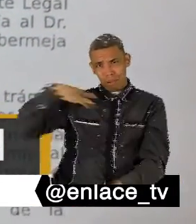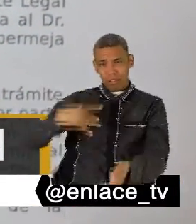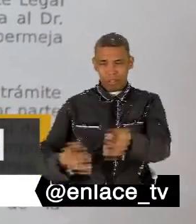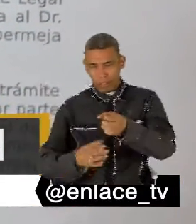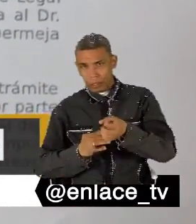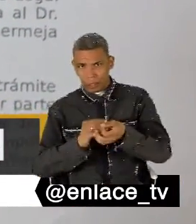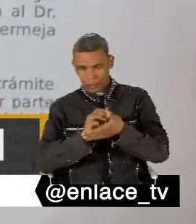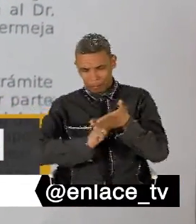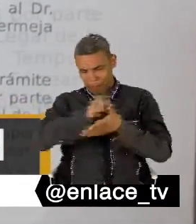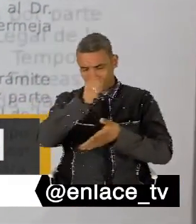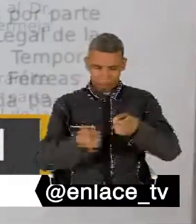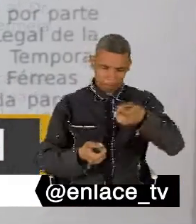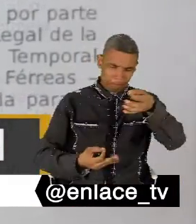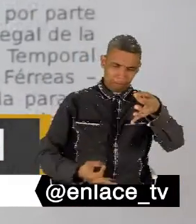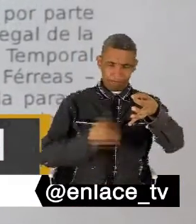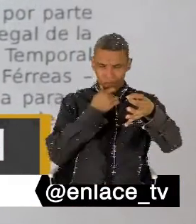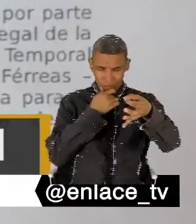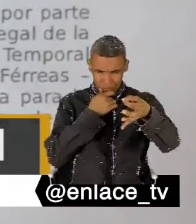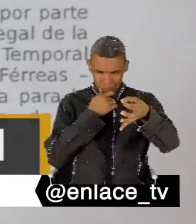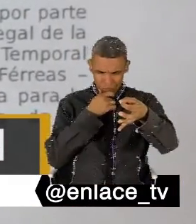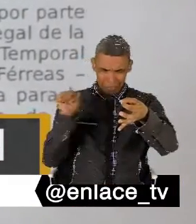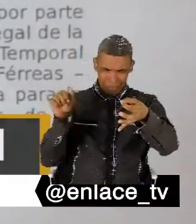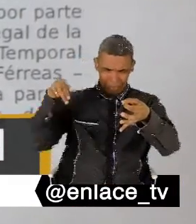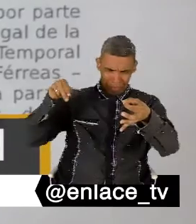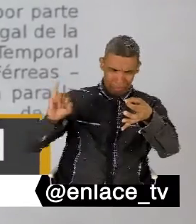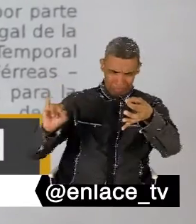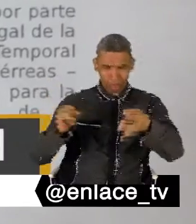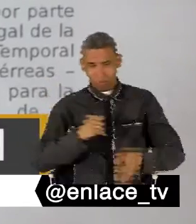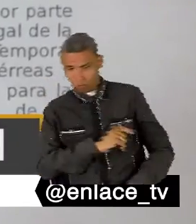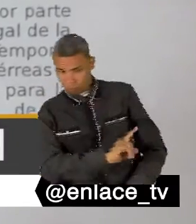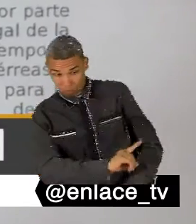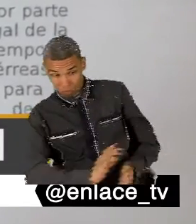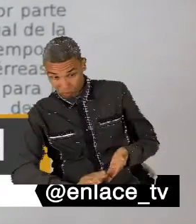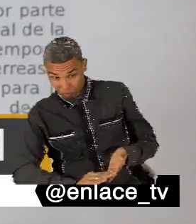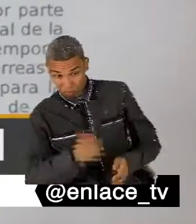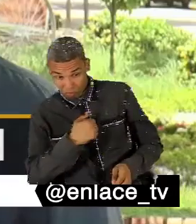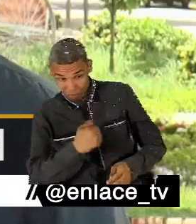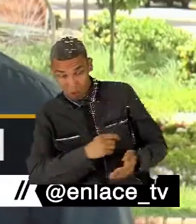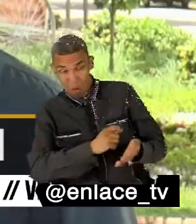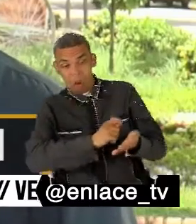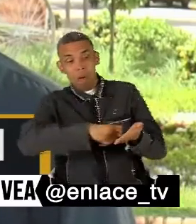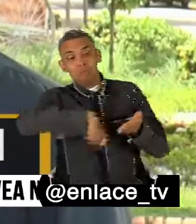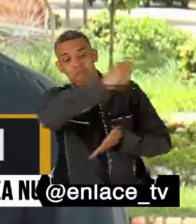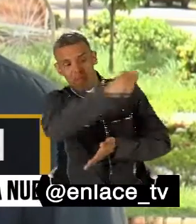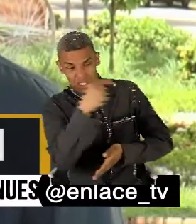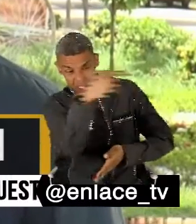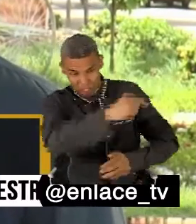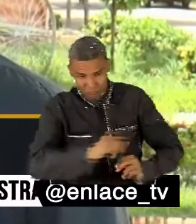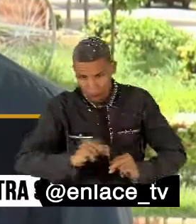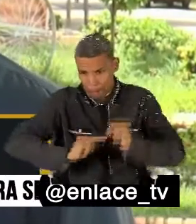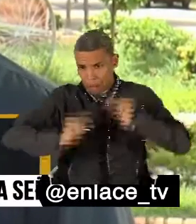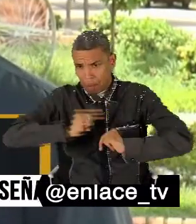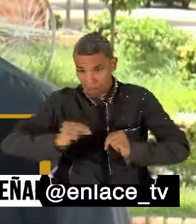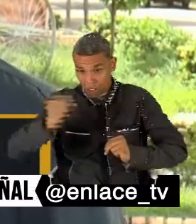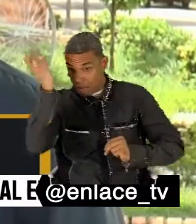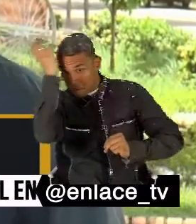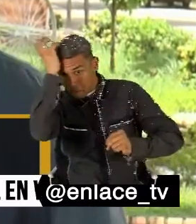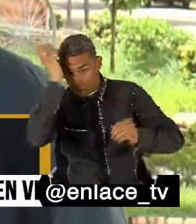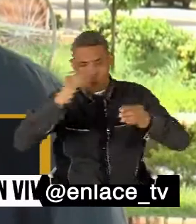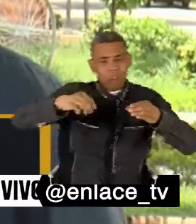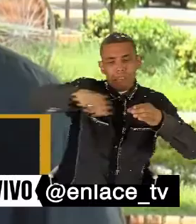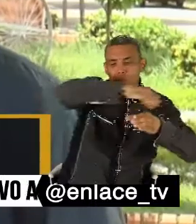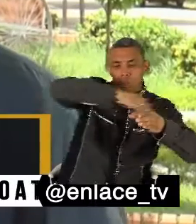momento no ha habido autorización de esa dependencia para continuar con los trabajos en el sector de la línea férrea. Con preocupación a esta veeduría recibe un oficio de